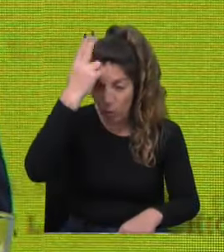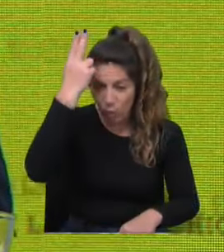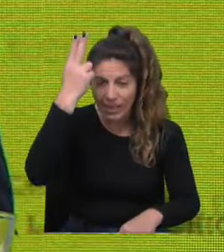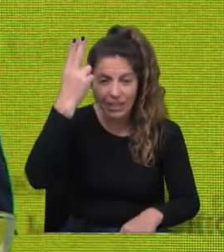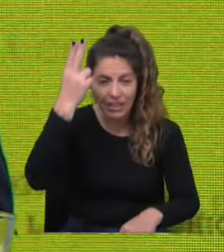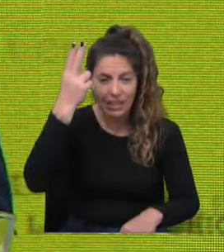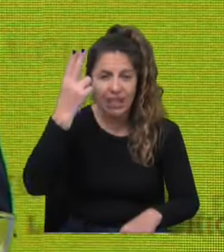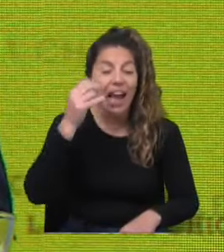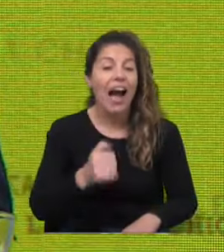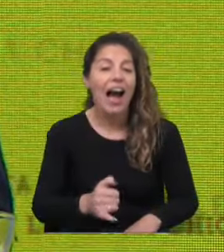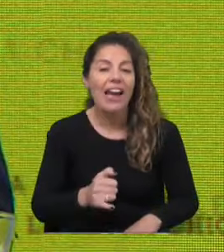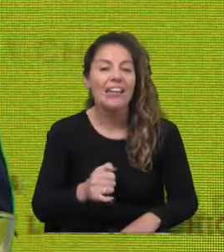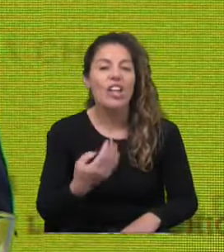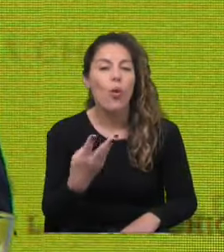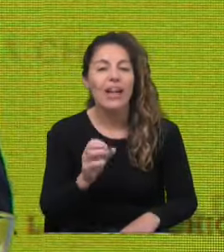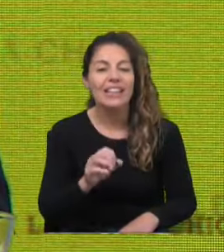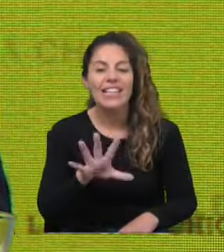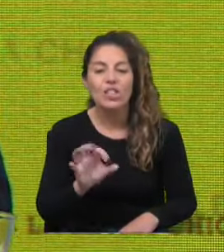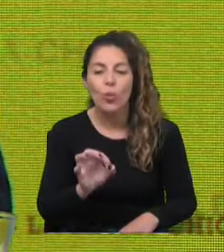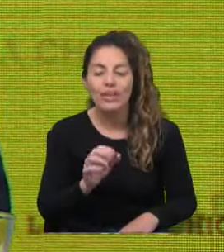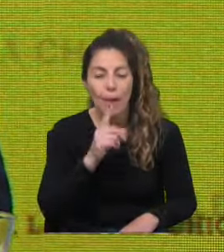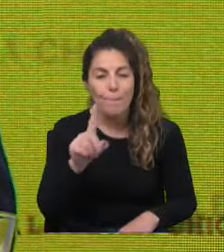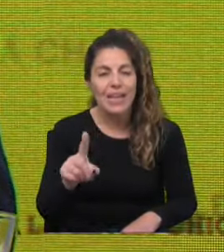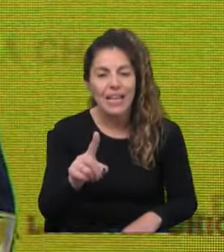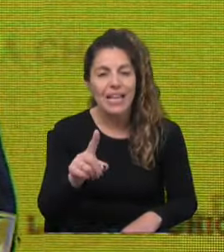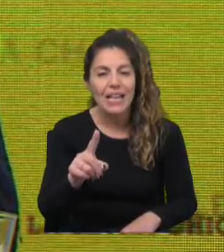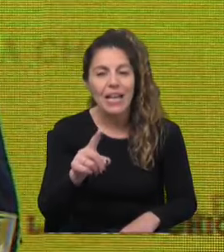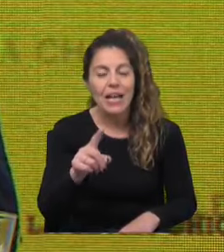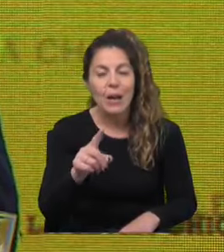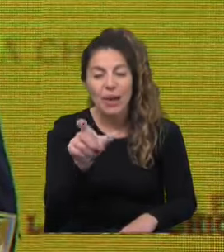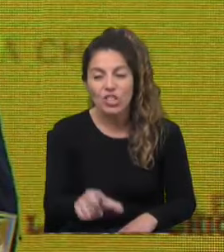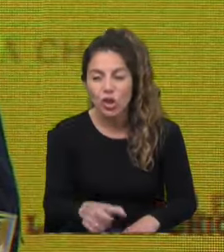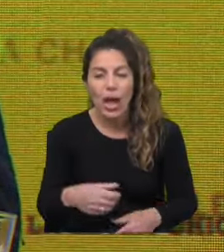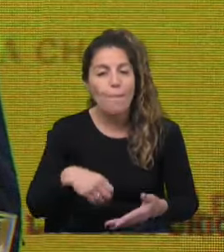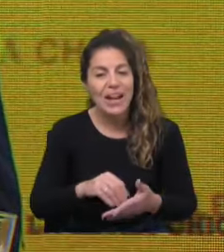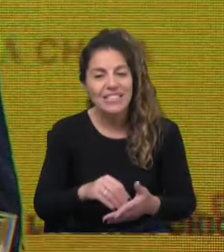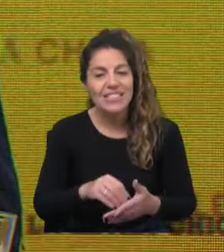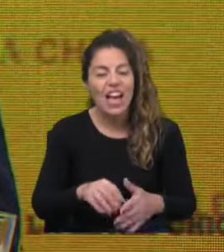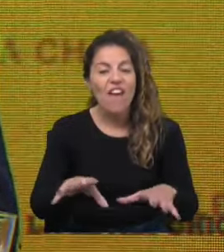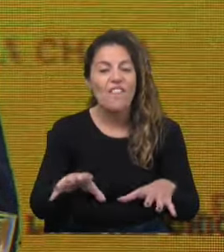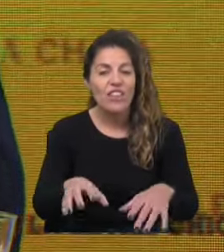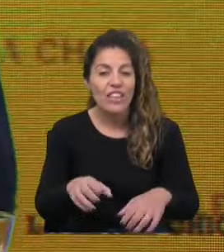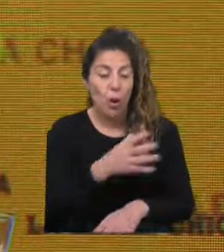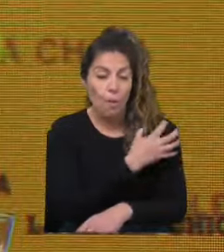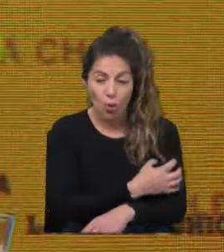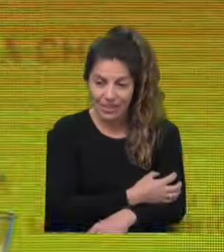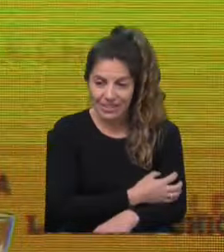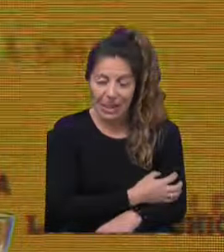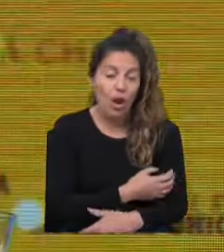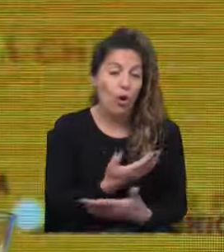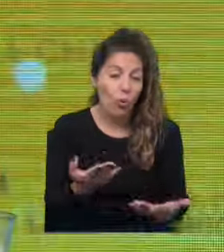hay entre 40 y 50 mil compatriotas más viviendo en la pobreza. Con lo